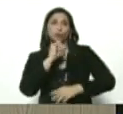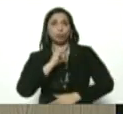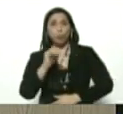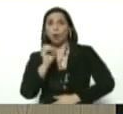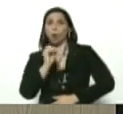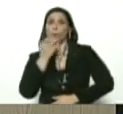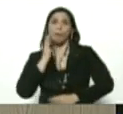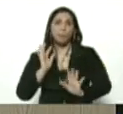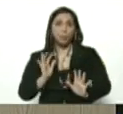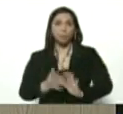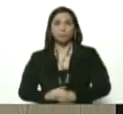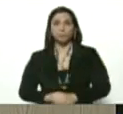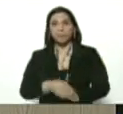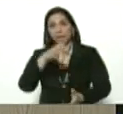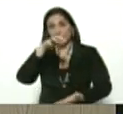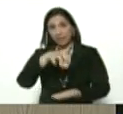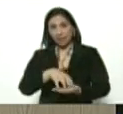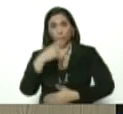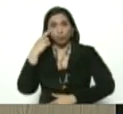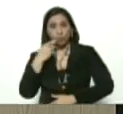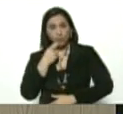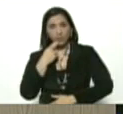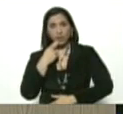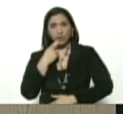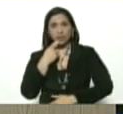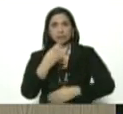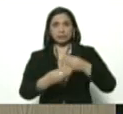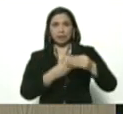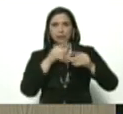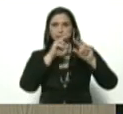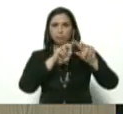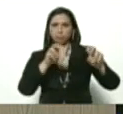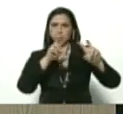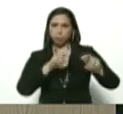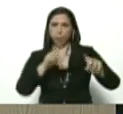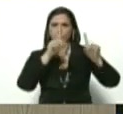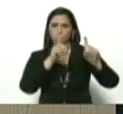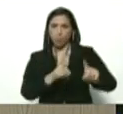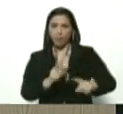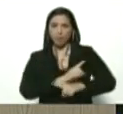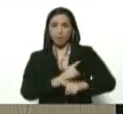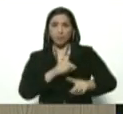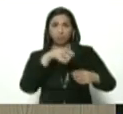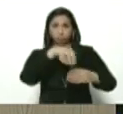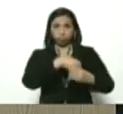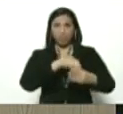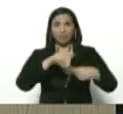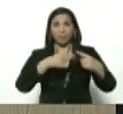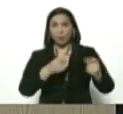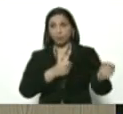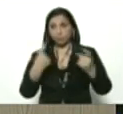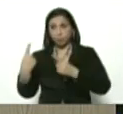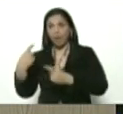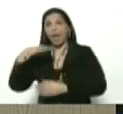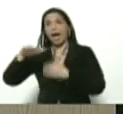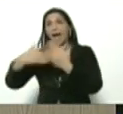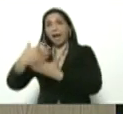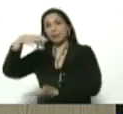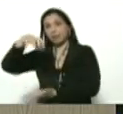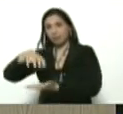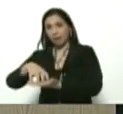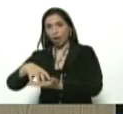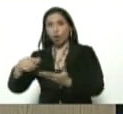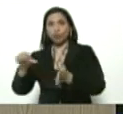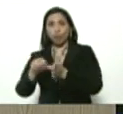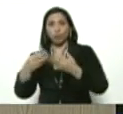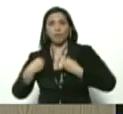o es en el estado bolívar se le hacen pruebas rápidas de mantener las cuarentenas pero después cuando es trasladado a su estado a